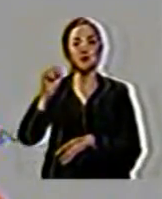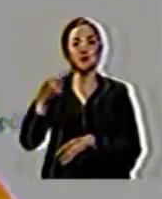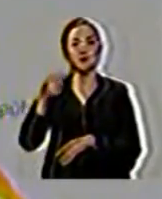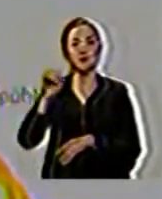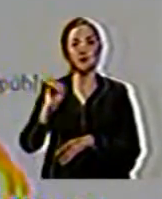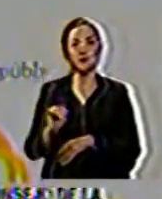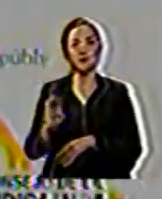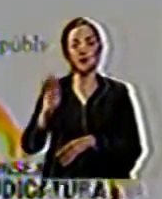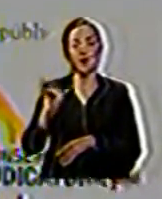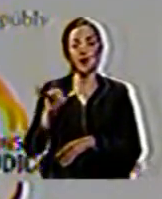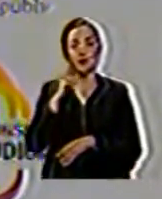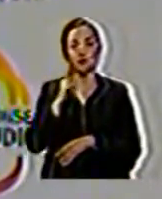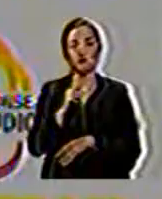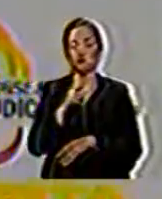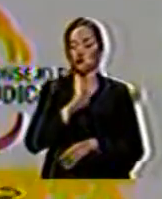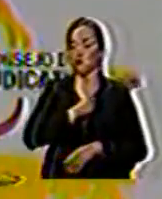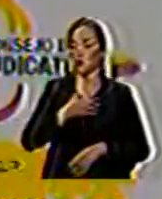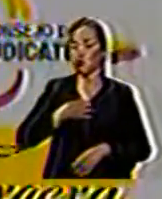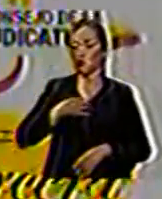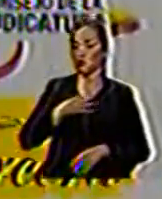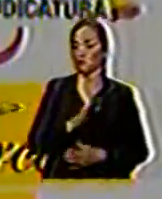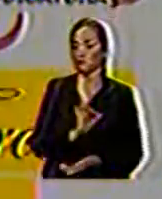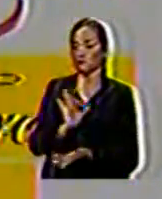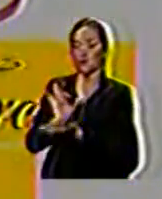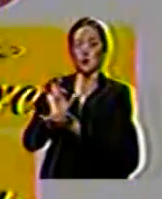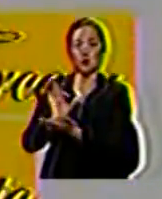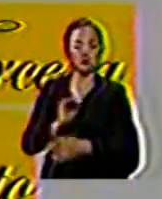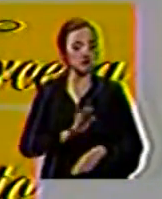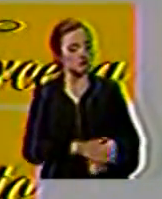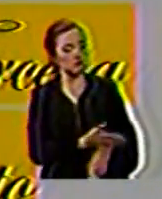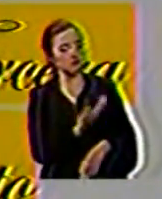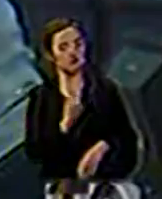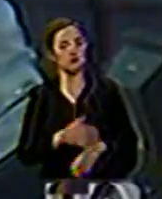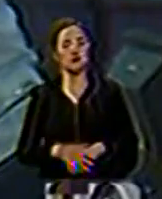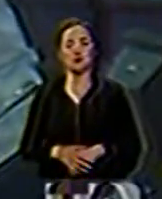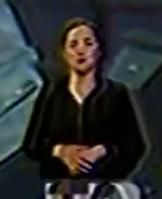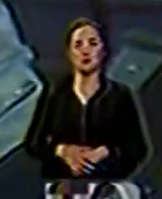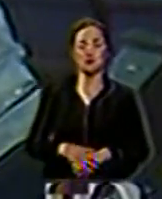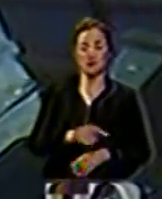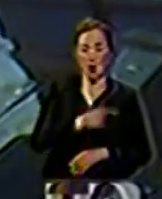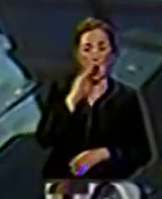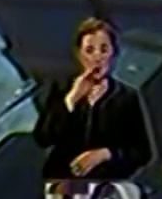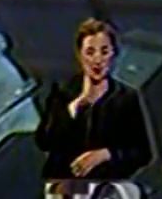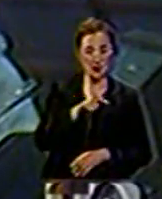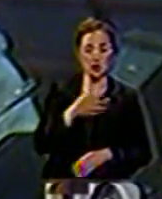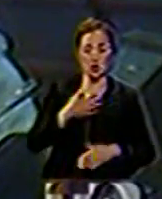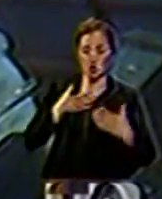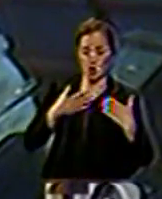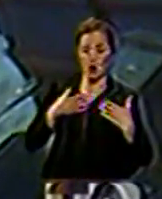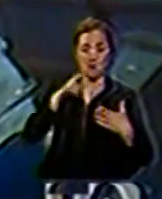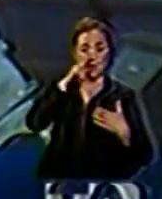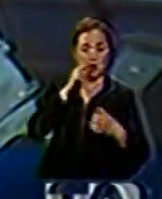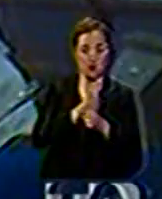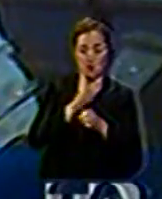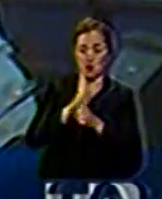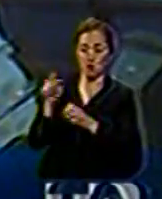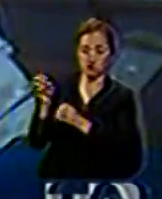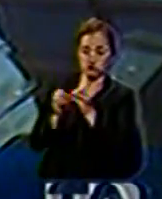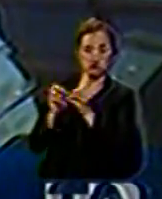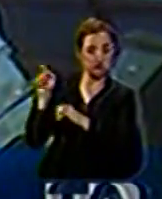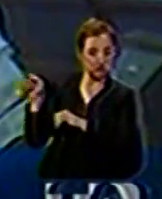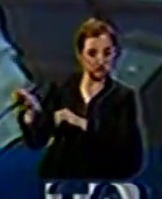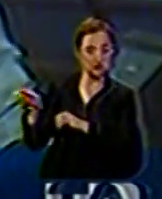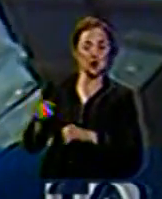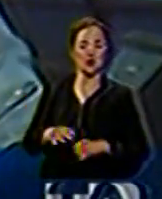que declaró en la notaría 13ª de Quito. Según Sagbay, la segunda mandataria, cuando fue asambleísta, le habría solicitado el pago de